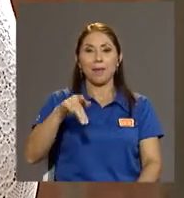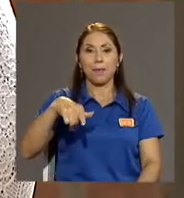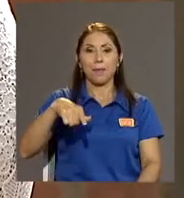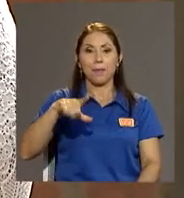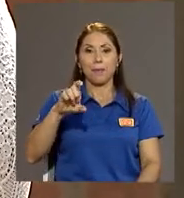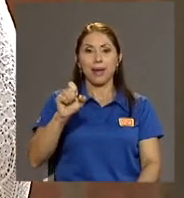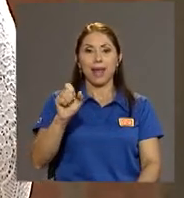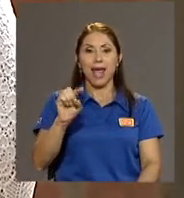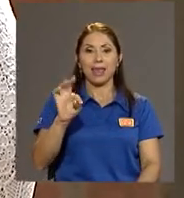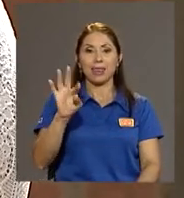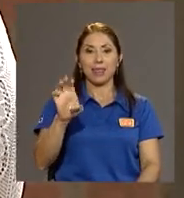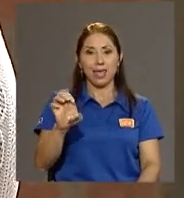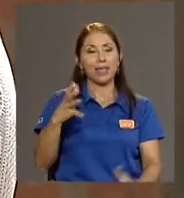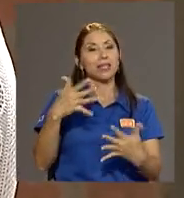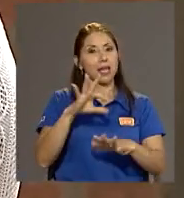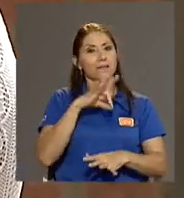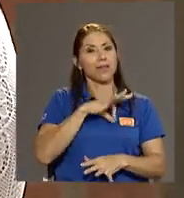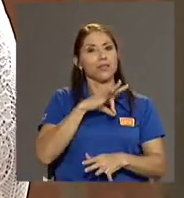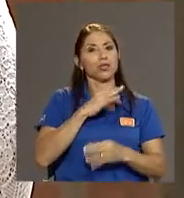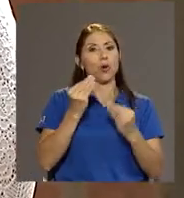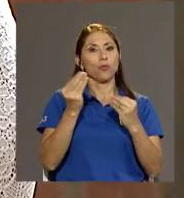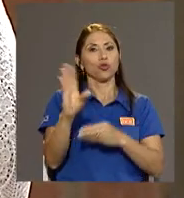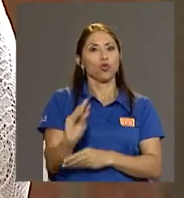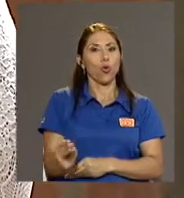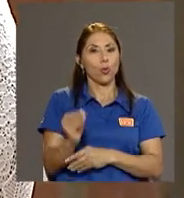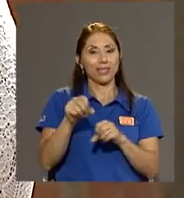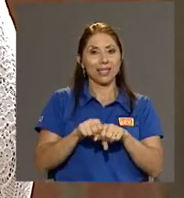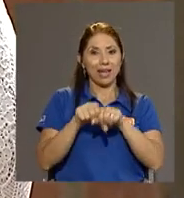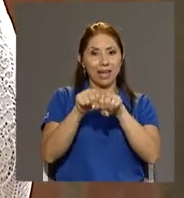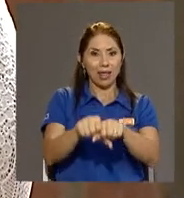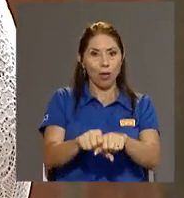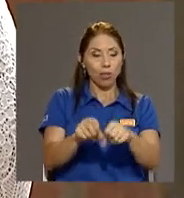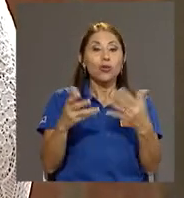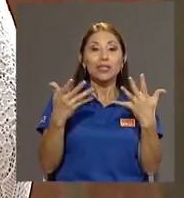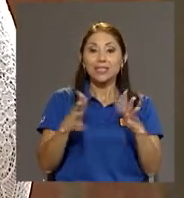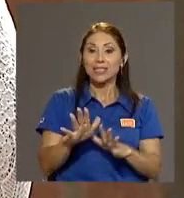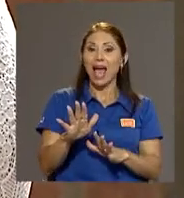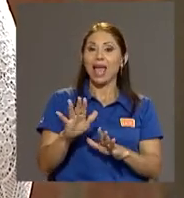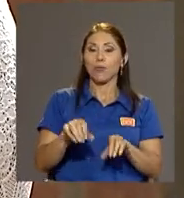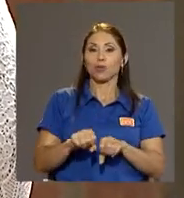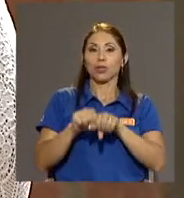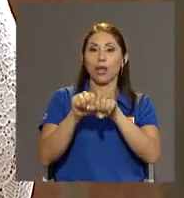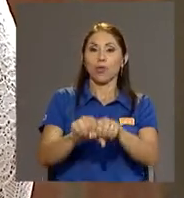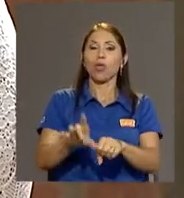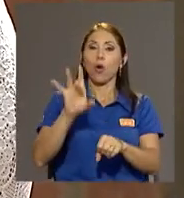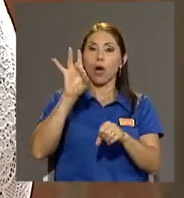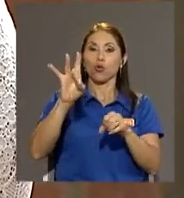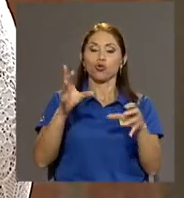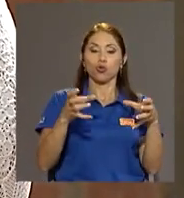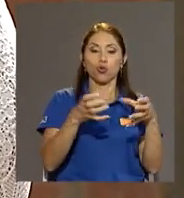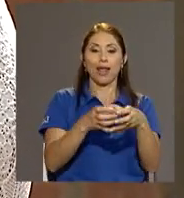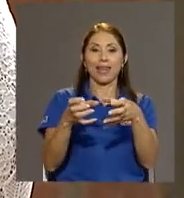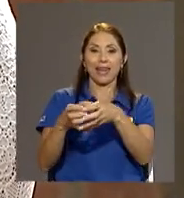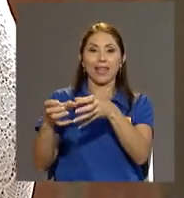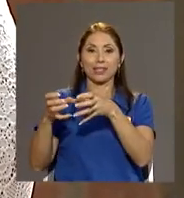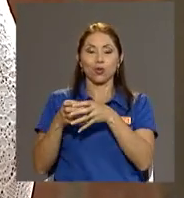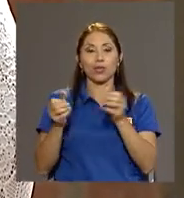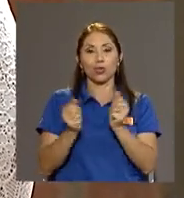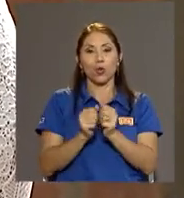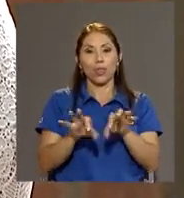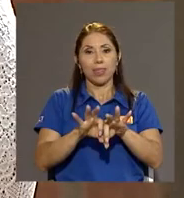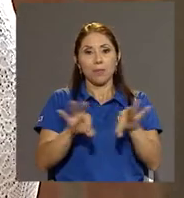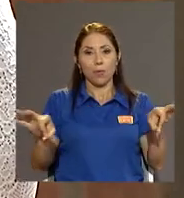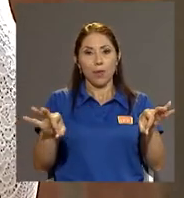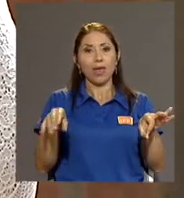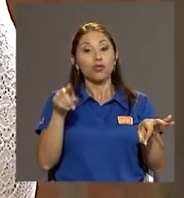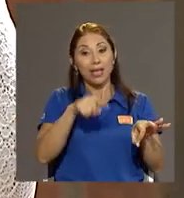jóvenes que se han graduado. Ya hemos graduado a 8 generaciones en diplomados que han sido